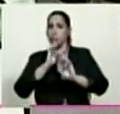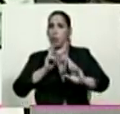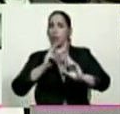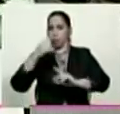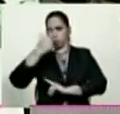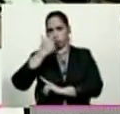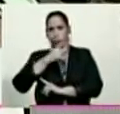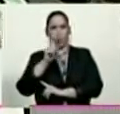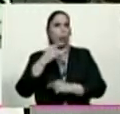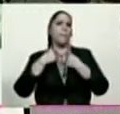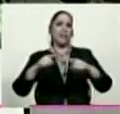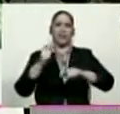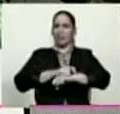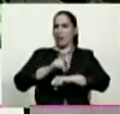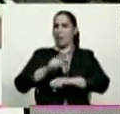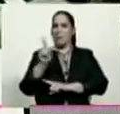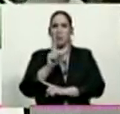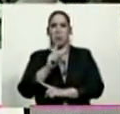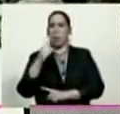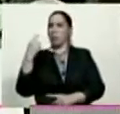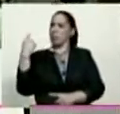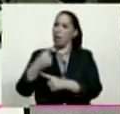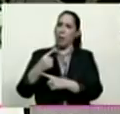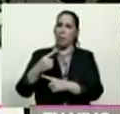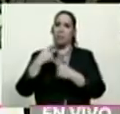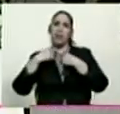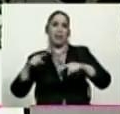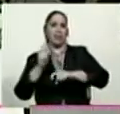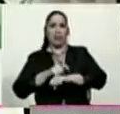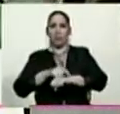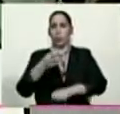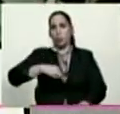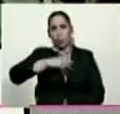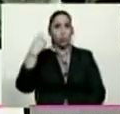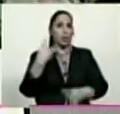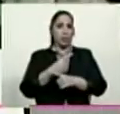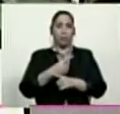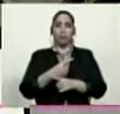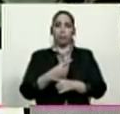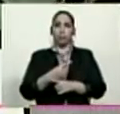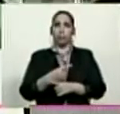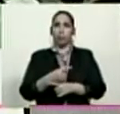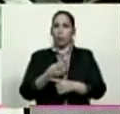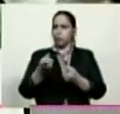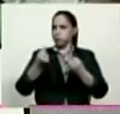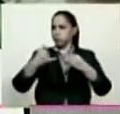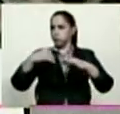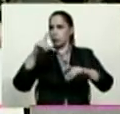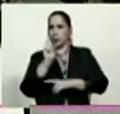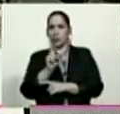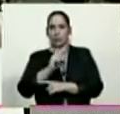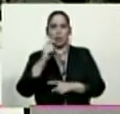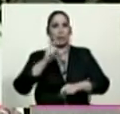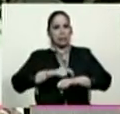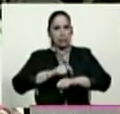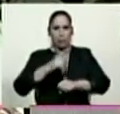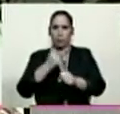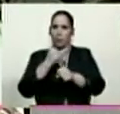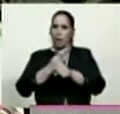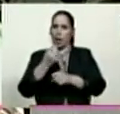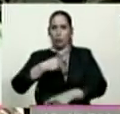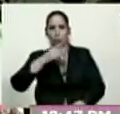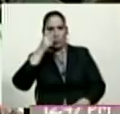No perder el tiempo con quien no se debe perder el tiempo, porque tenemos mucha necesidad de tiempo para trabajar por nuestro pueblo. Así de